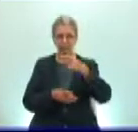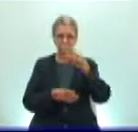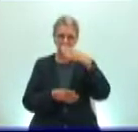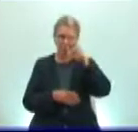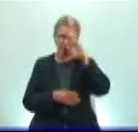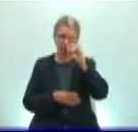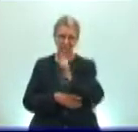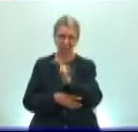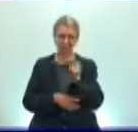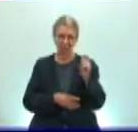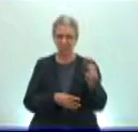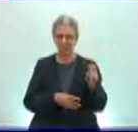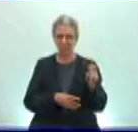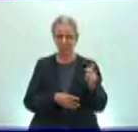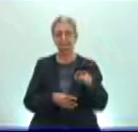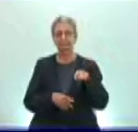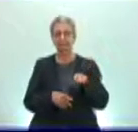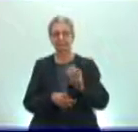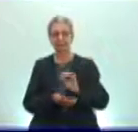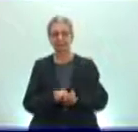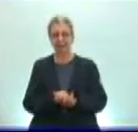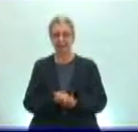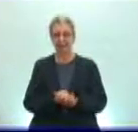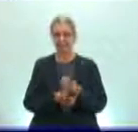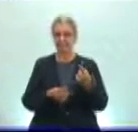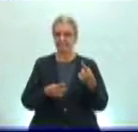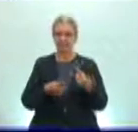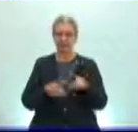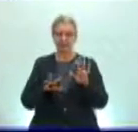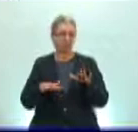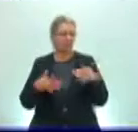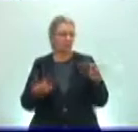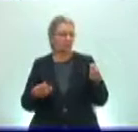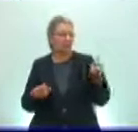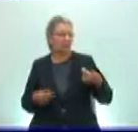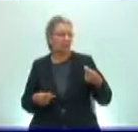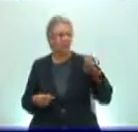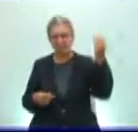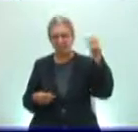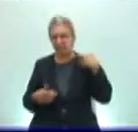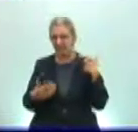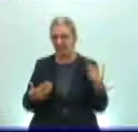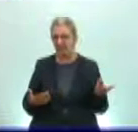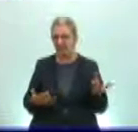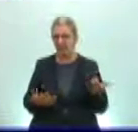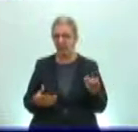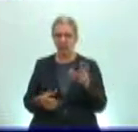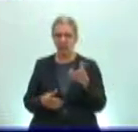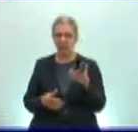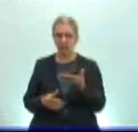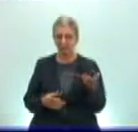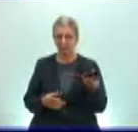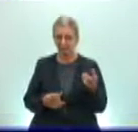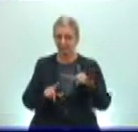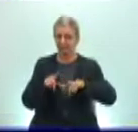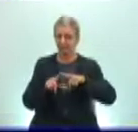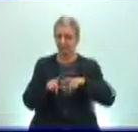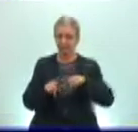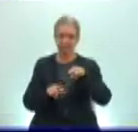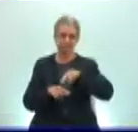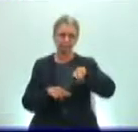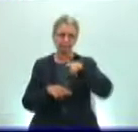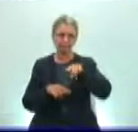repasador virtual. Pero, ¿qué debemos saber? ¿Cuáles son los contenidos que debemos de